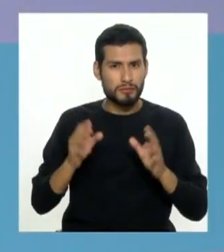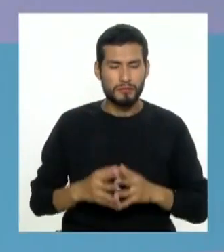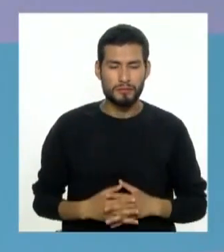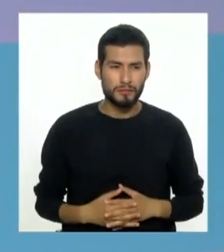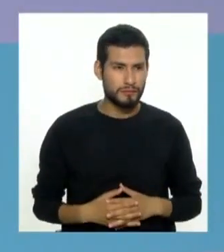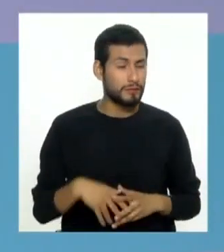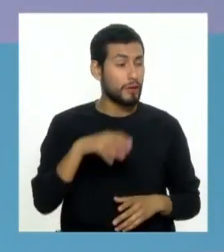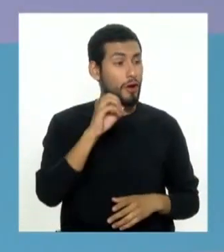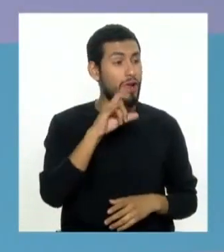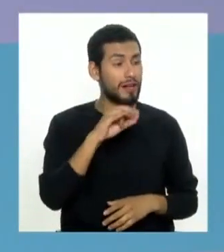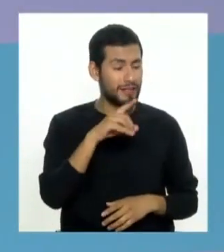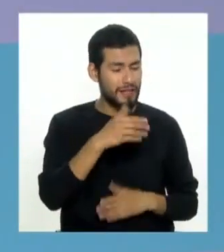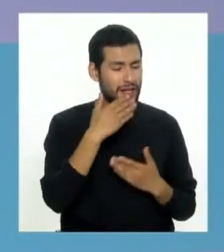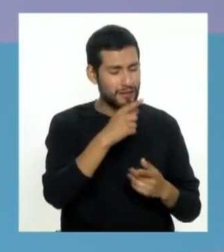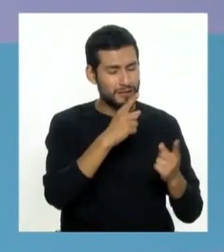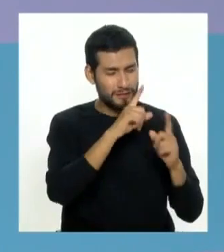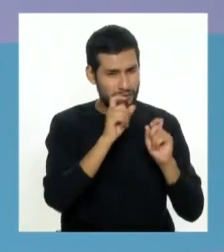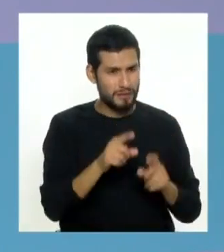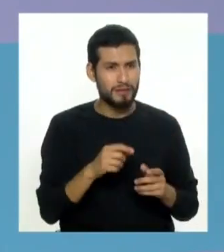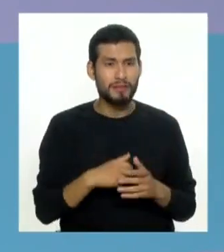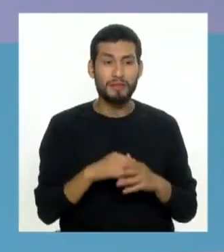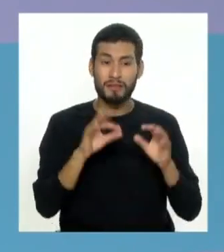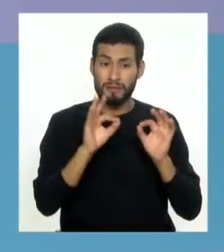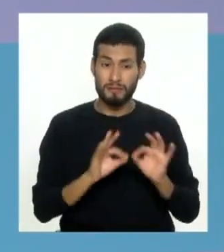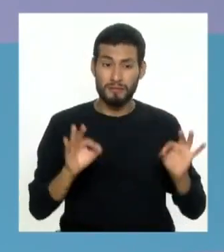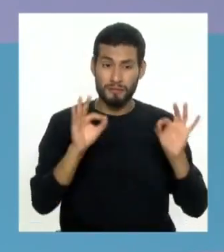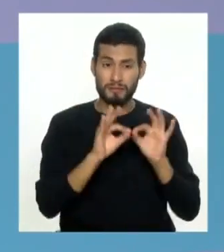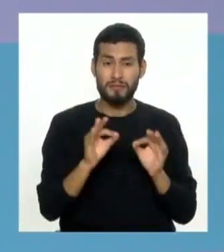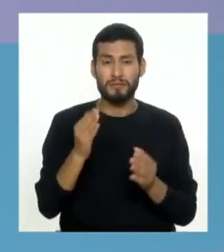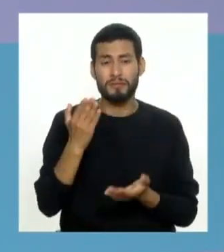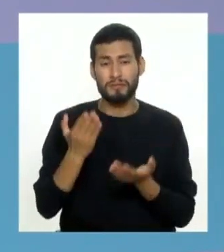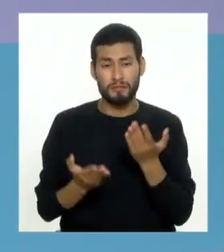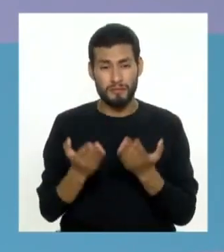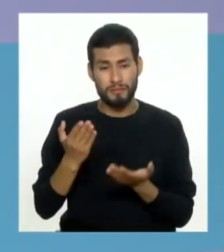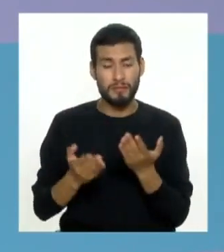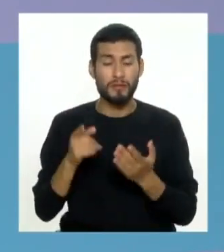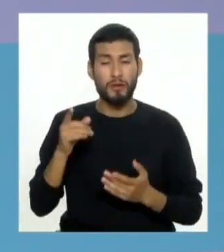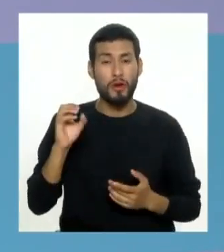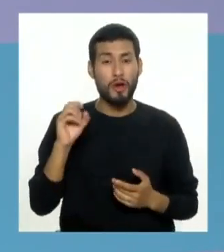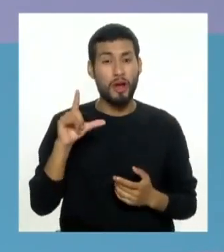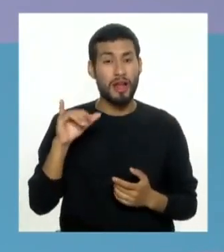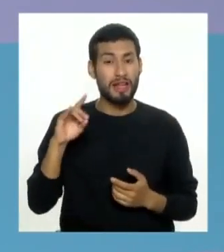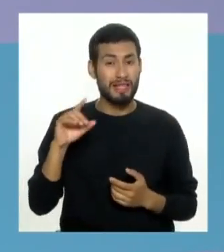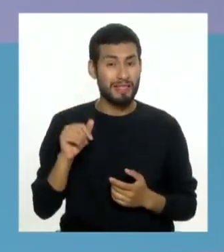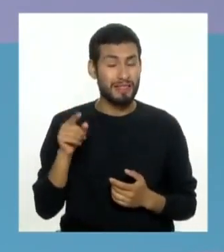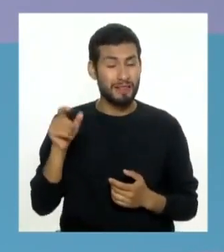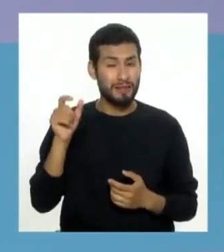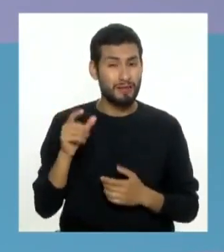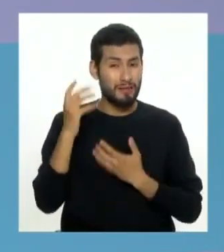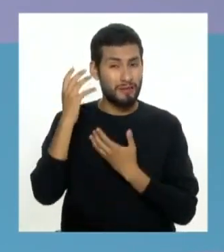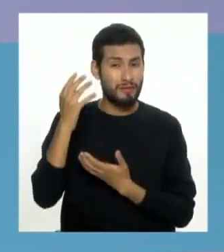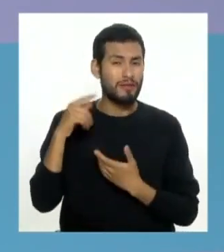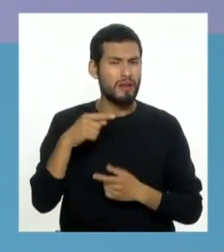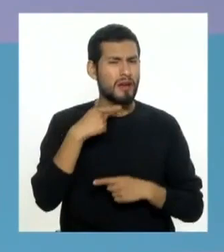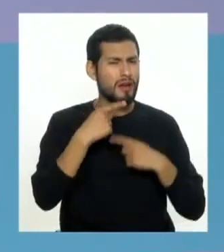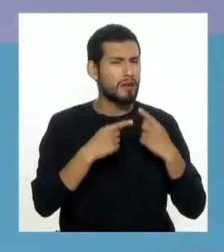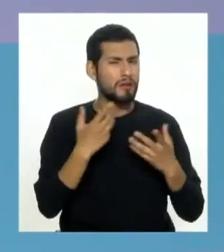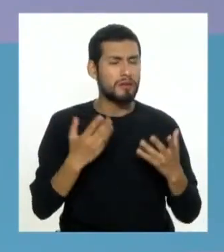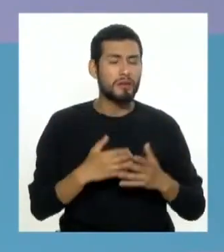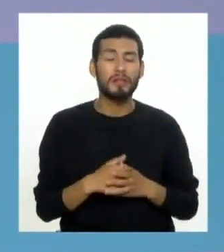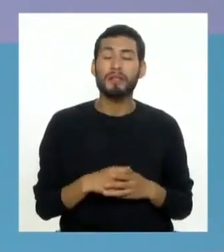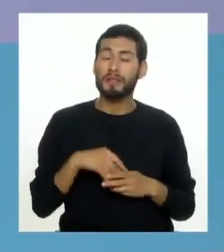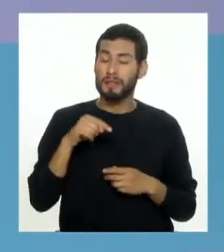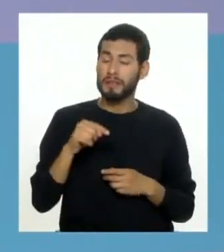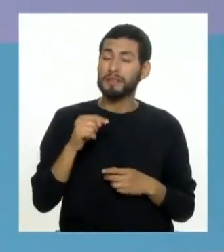Olinda, muchas gracias por tu pregunta. Es muy importante. Probablemente a Olinda lo que le está pasando es que con el tratamiento